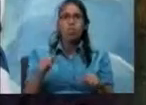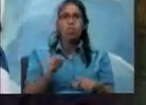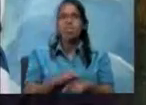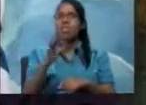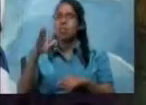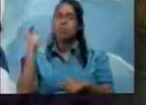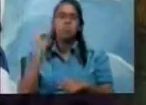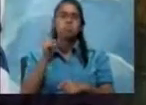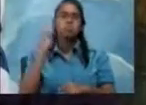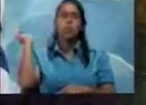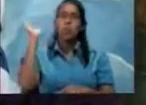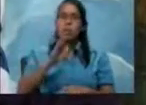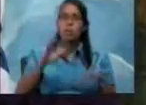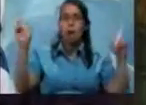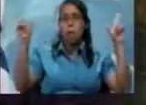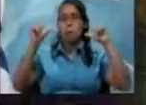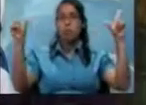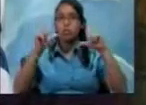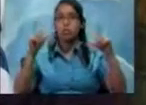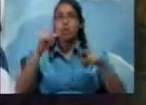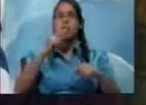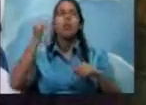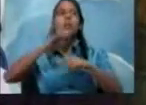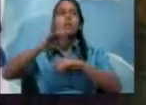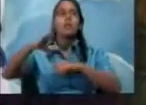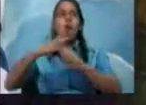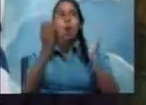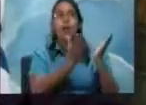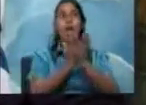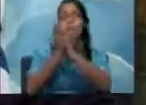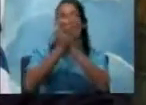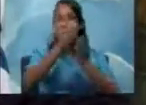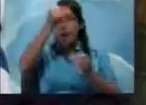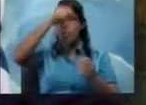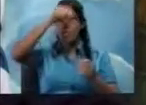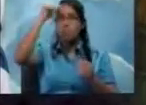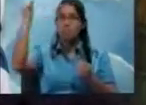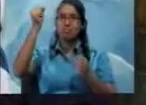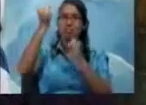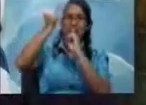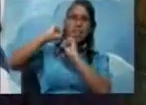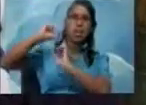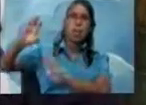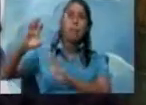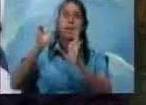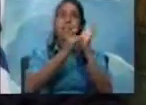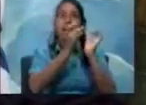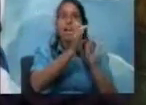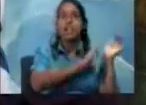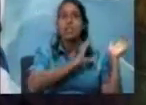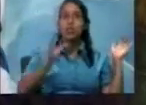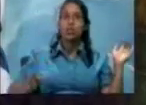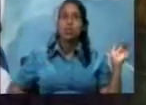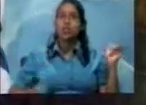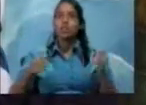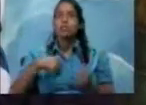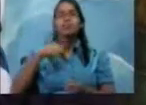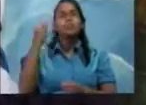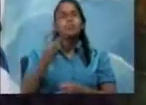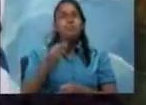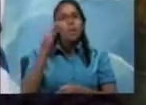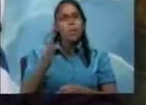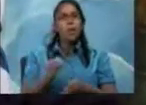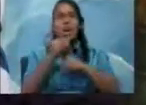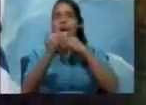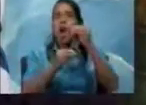matutino dejan de venir a la una escuela bíblica dominical desprecian a Jesús yo siempre le hago la pregunta a la gente